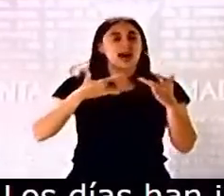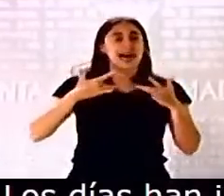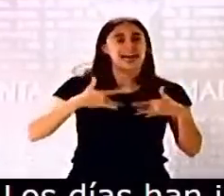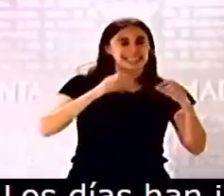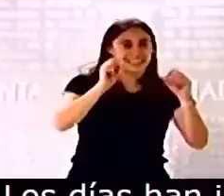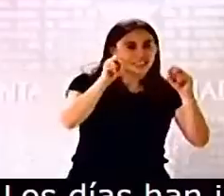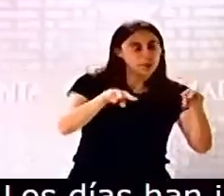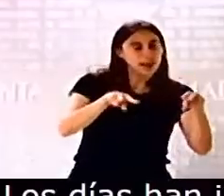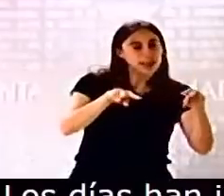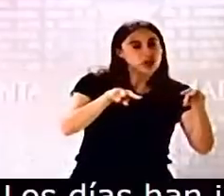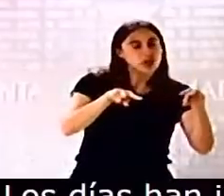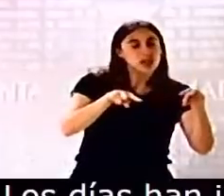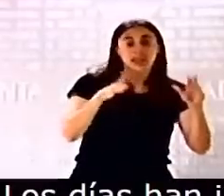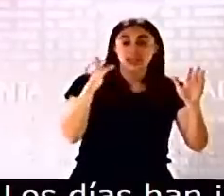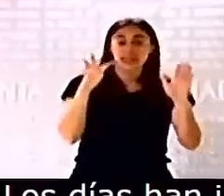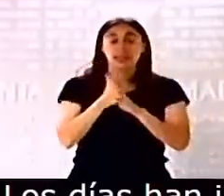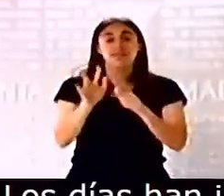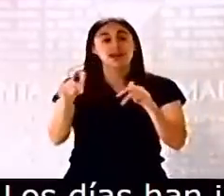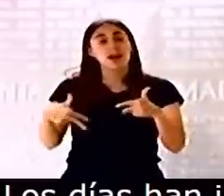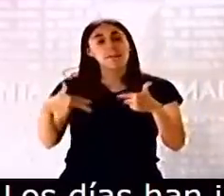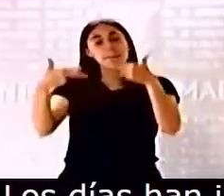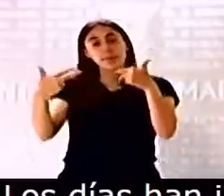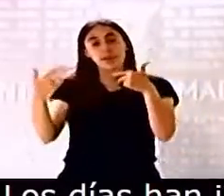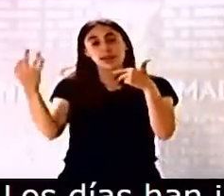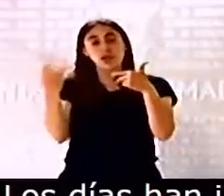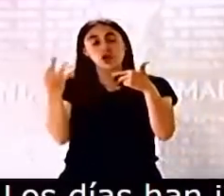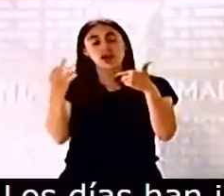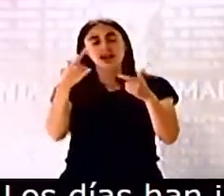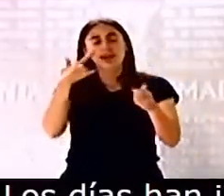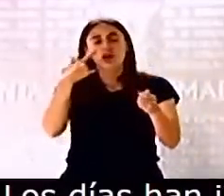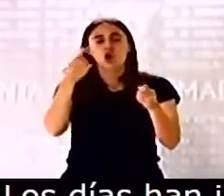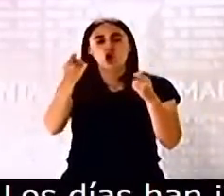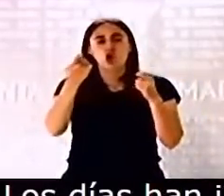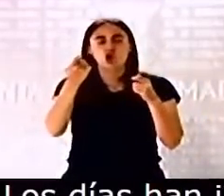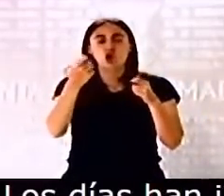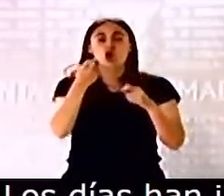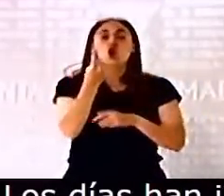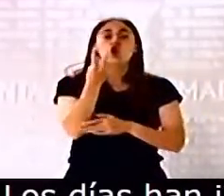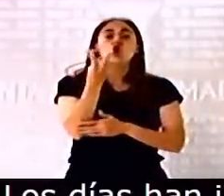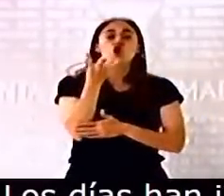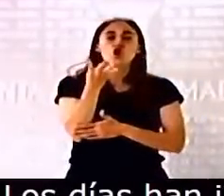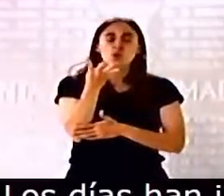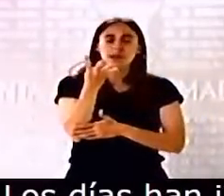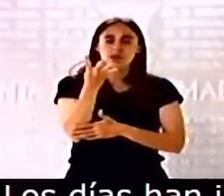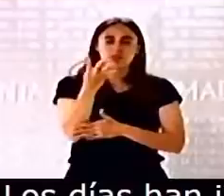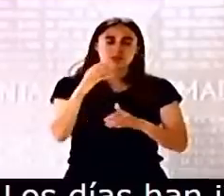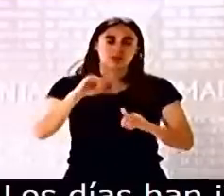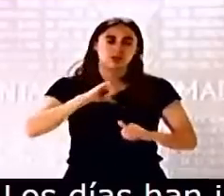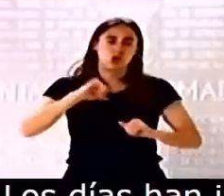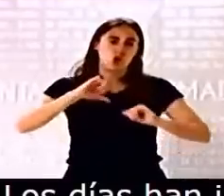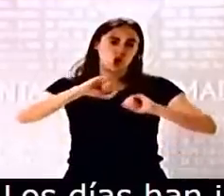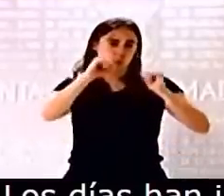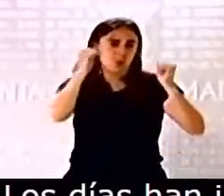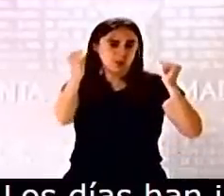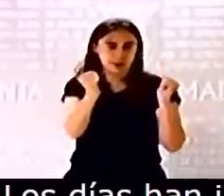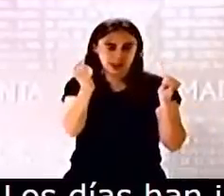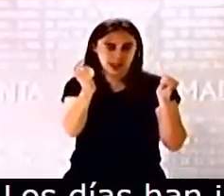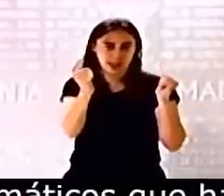de asintomáticos, lo que nos ha permitido tener un control de las cifras de ocupación de